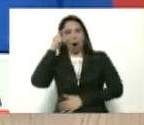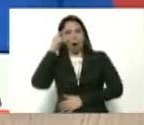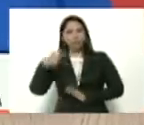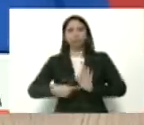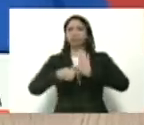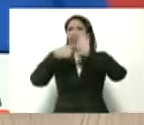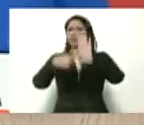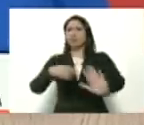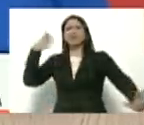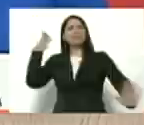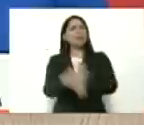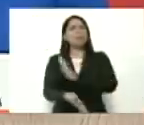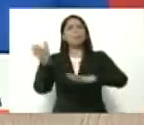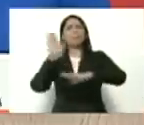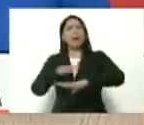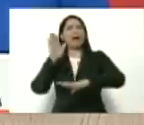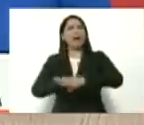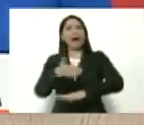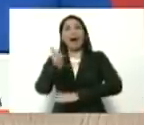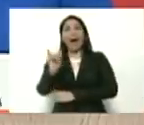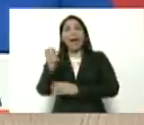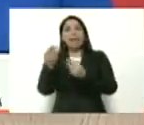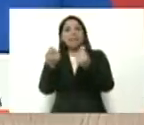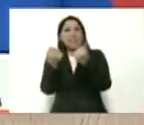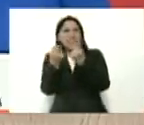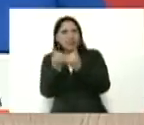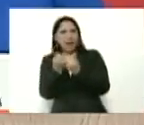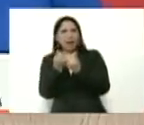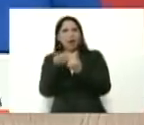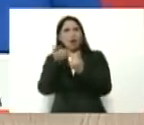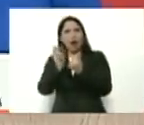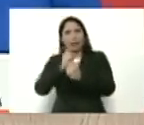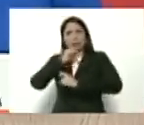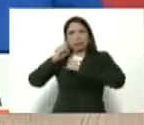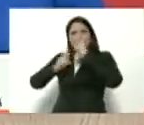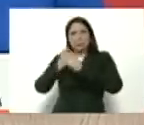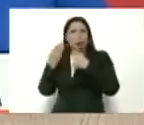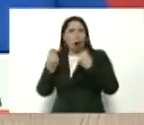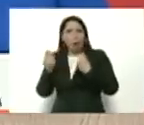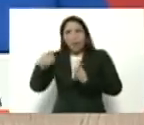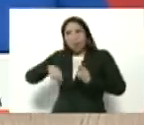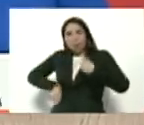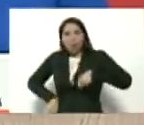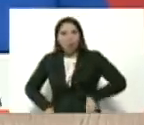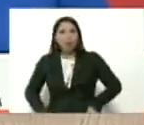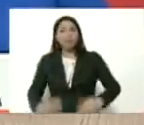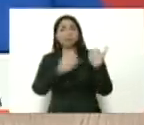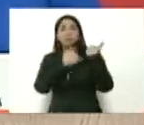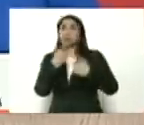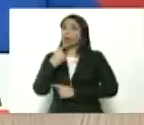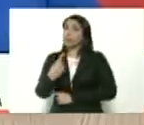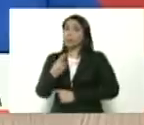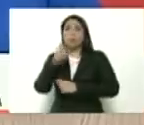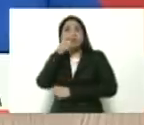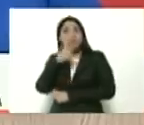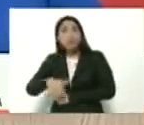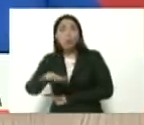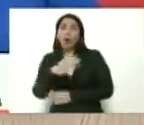se trataba esto. Hay mucho dinero de por medio, hay que decirlo así. Responsablemente lo decimos a la